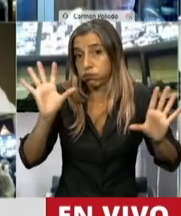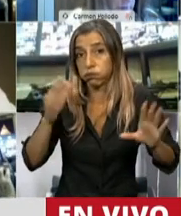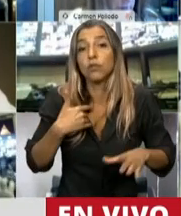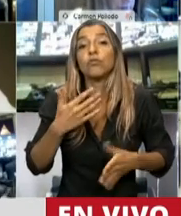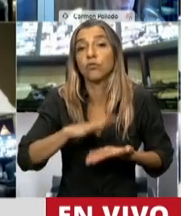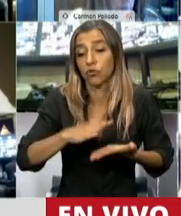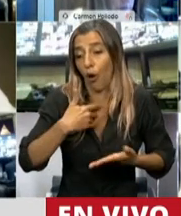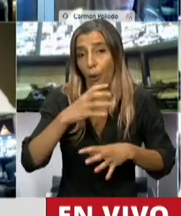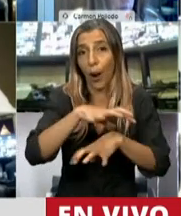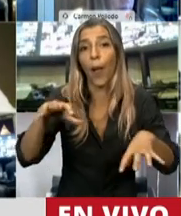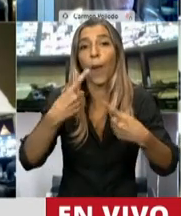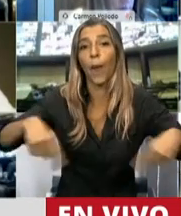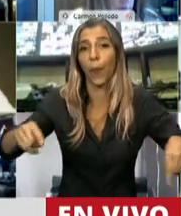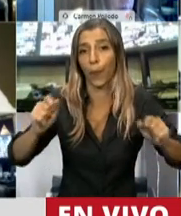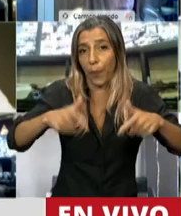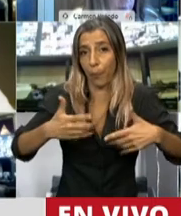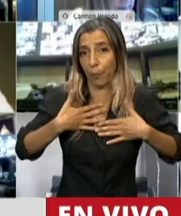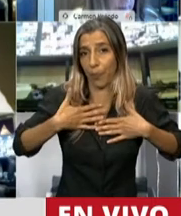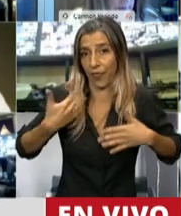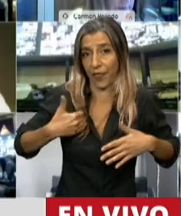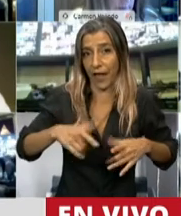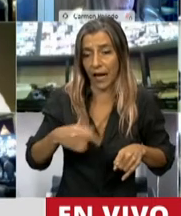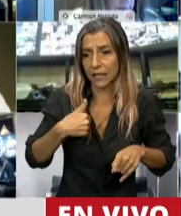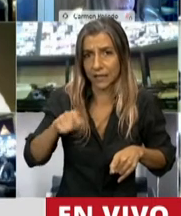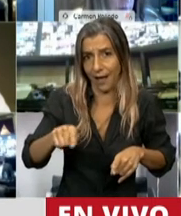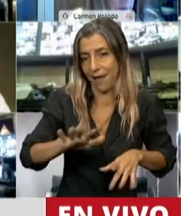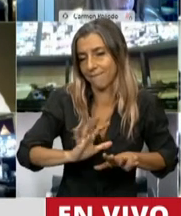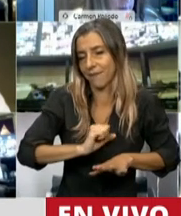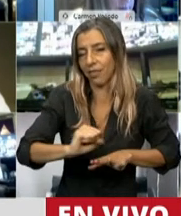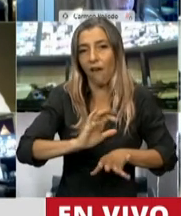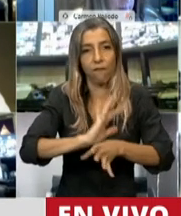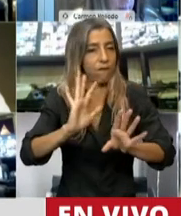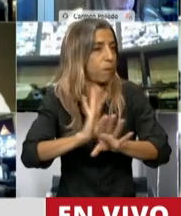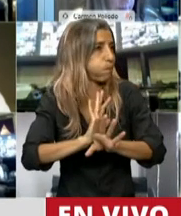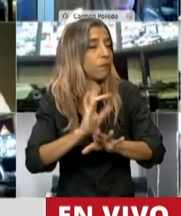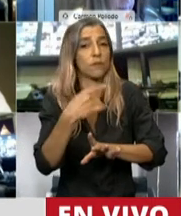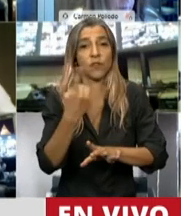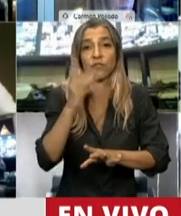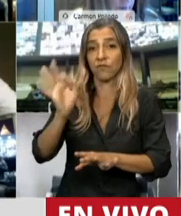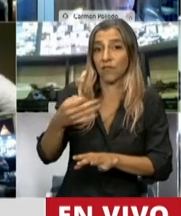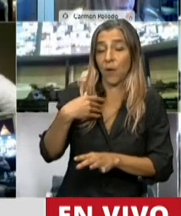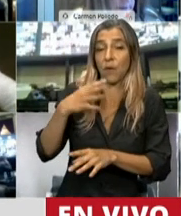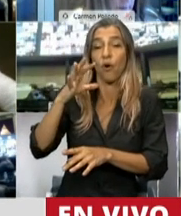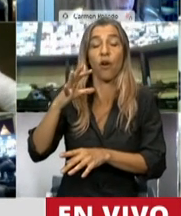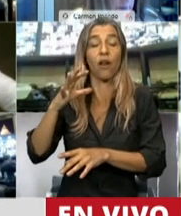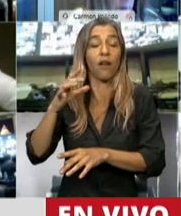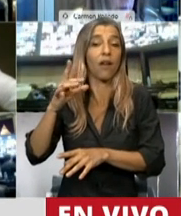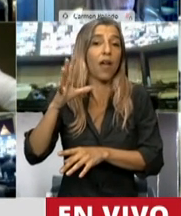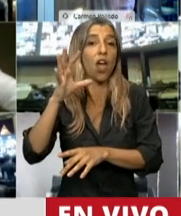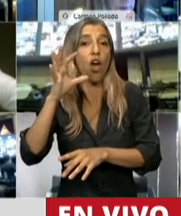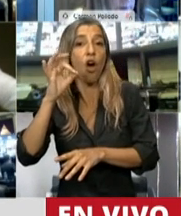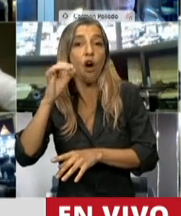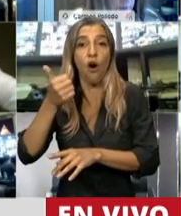y con que nos encontramos que después de haber hecho durante las gestiones de la wef y de la hoja del gobierno de